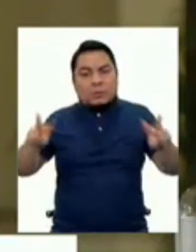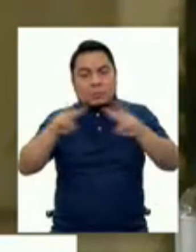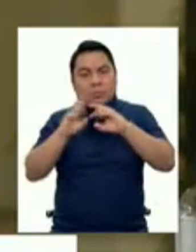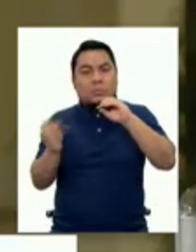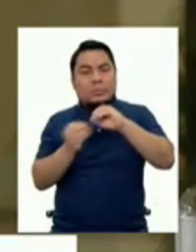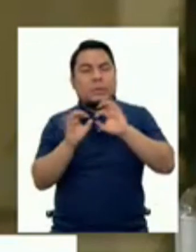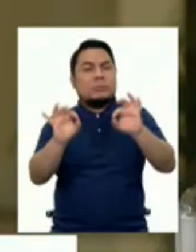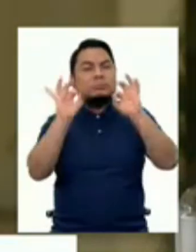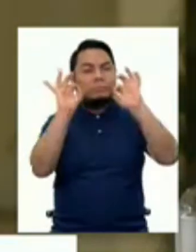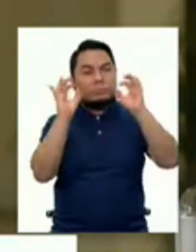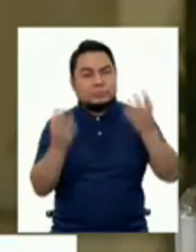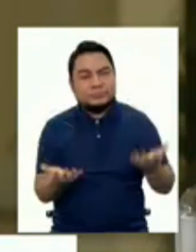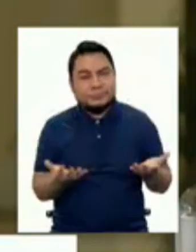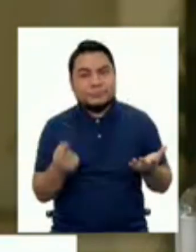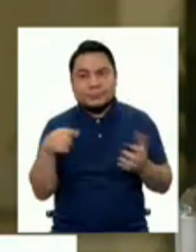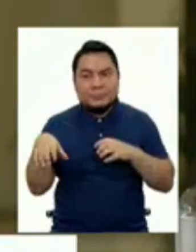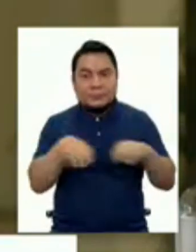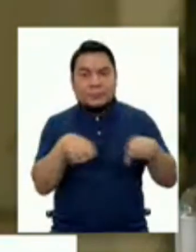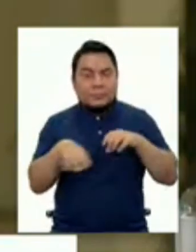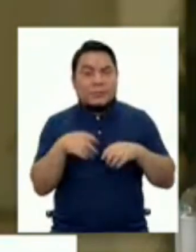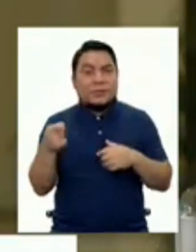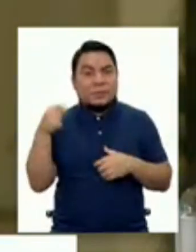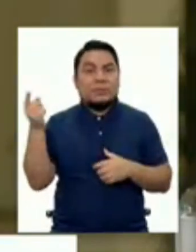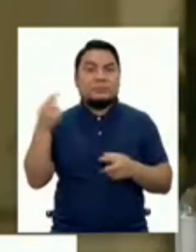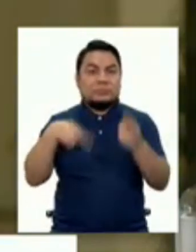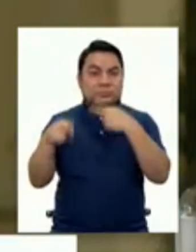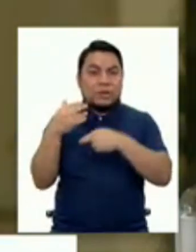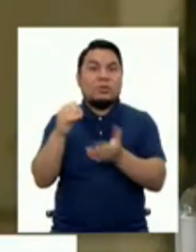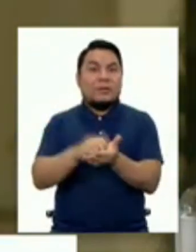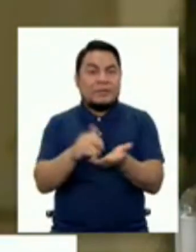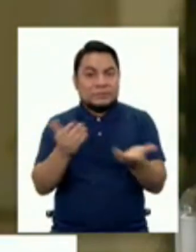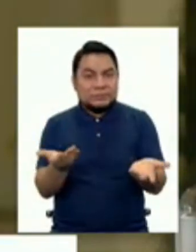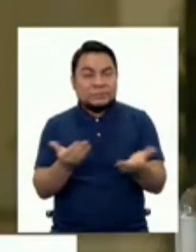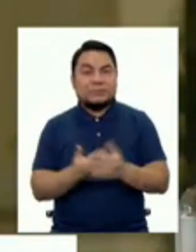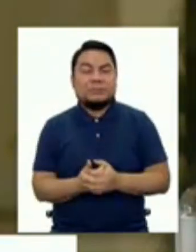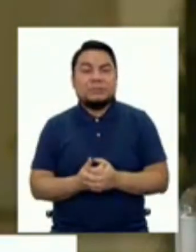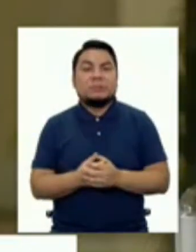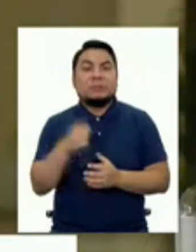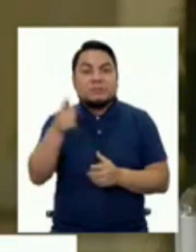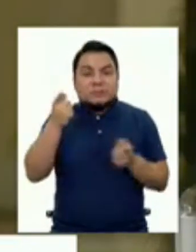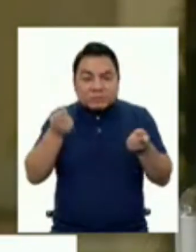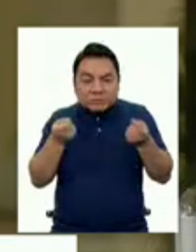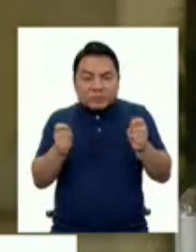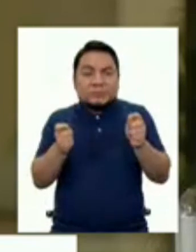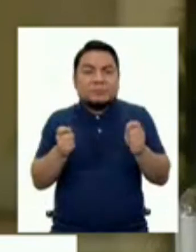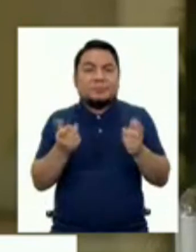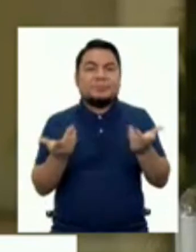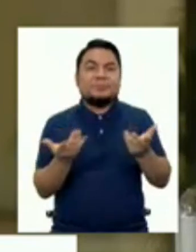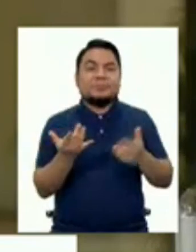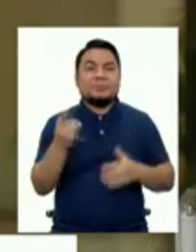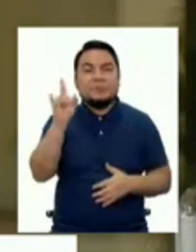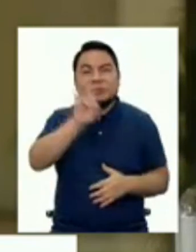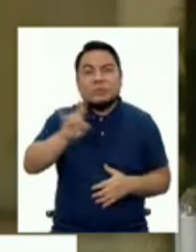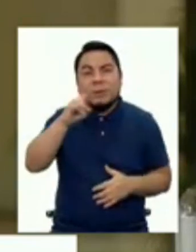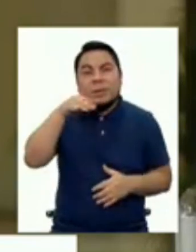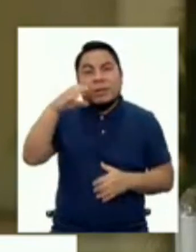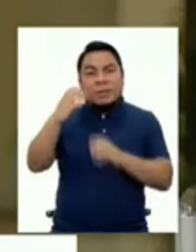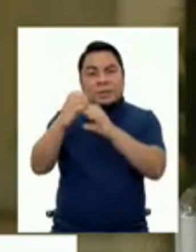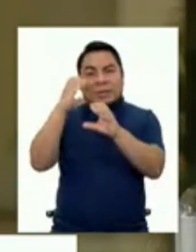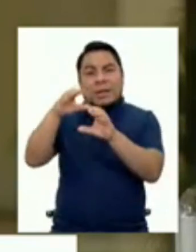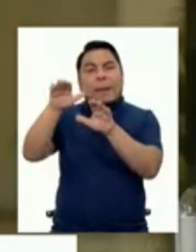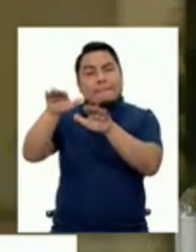cualitativo de calidad en nuestras actividades que vamos a retomar. No podemos hacer un esfuerzo en usar menos